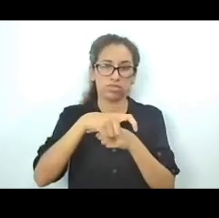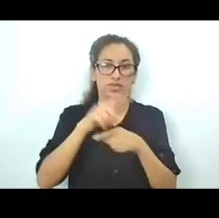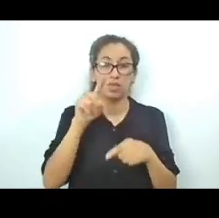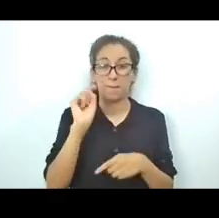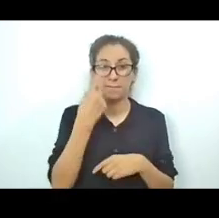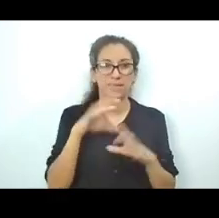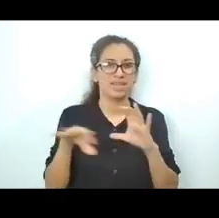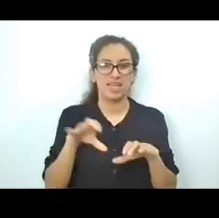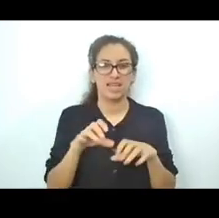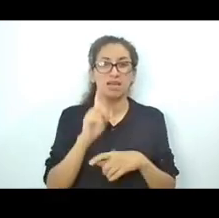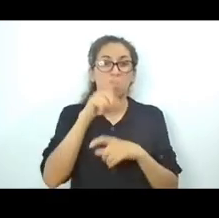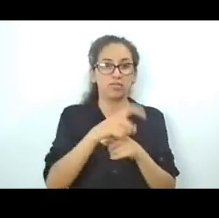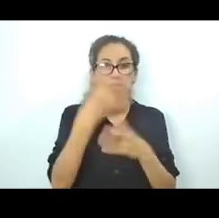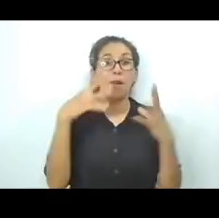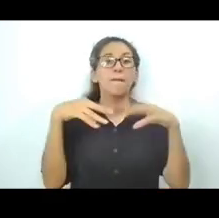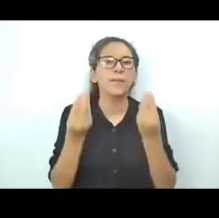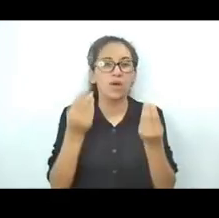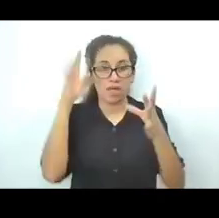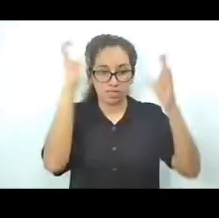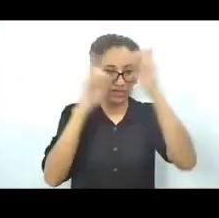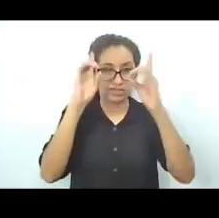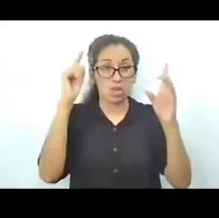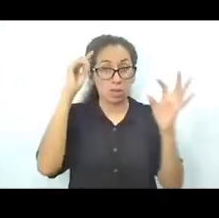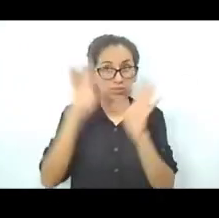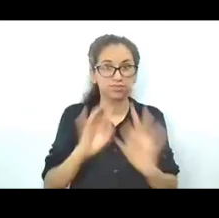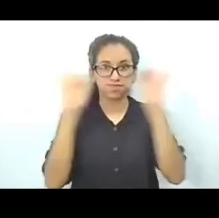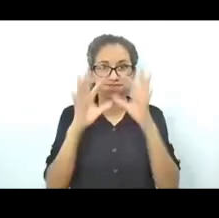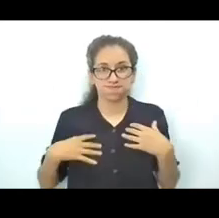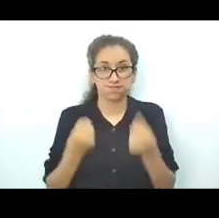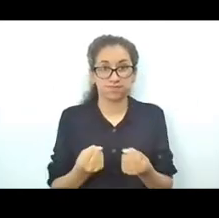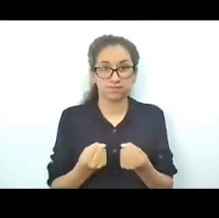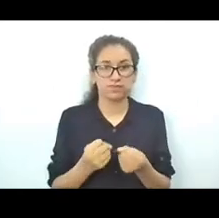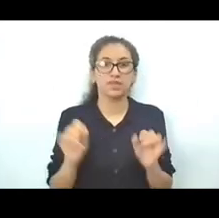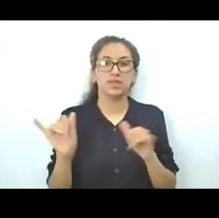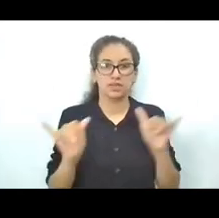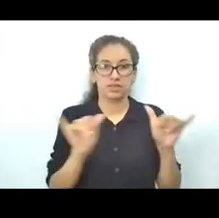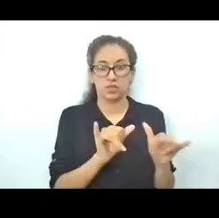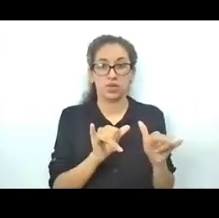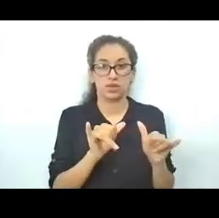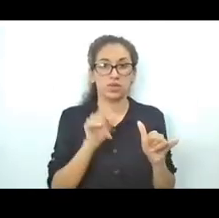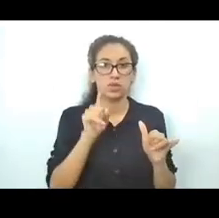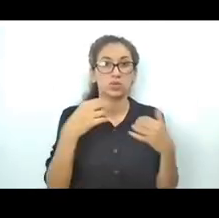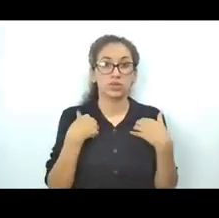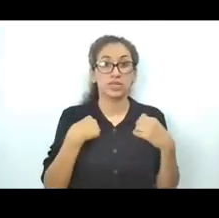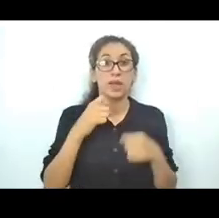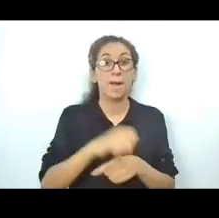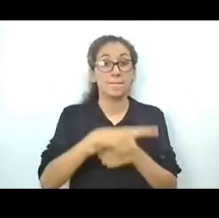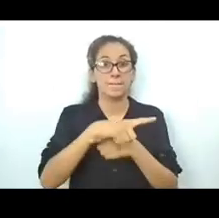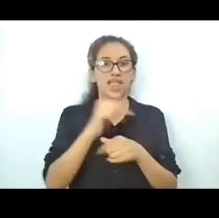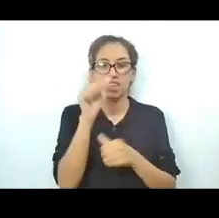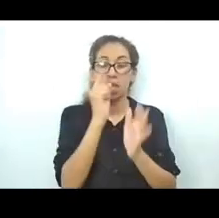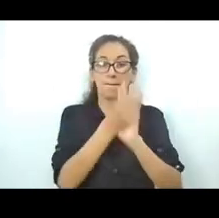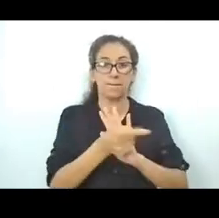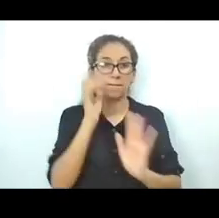que va a ocurrir es perder la erección inmediatamente. Entonces, igual es mantener una erección durante 10 minutos, por